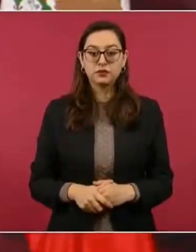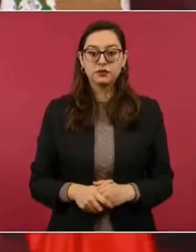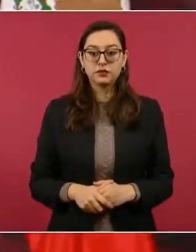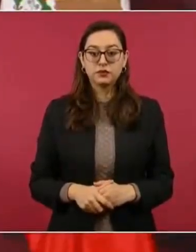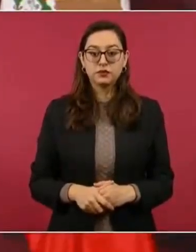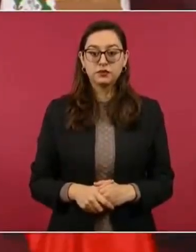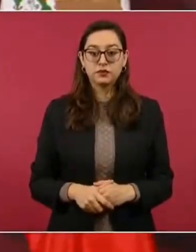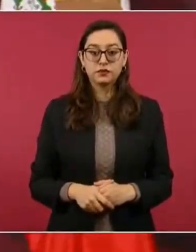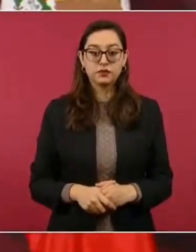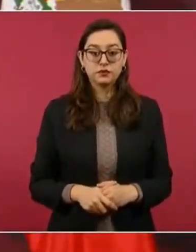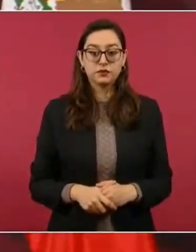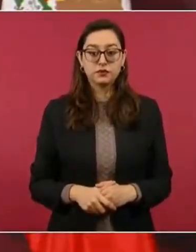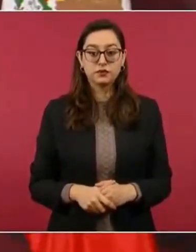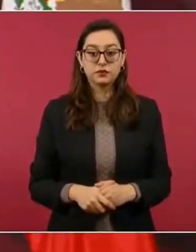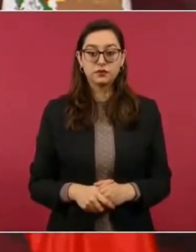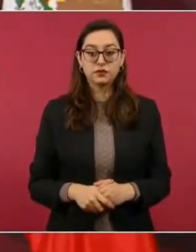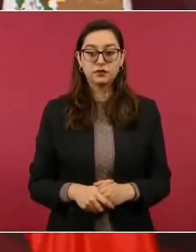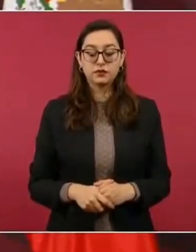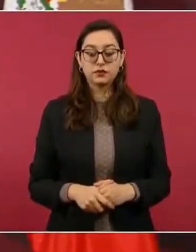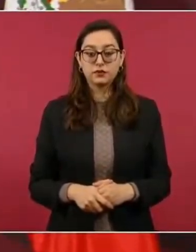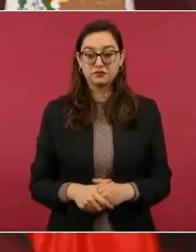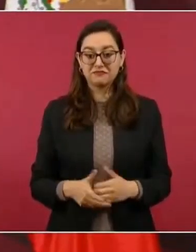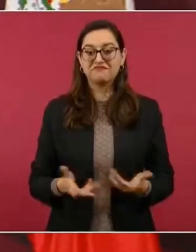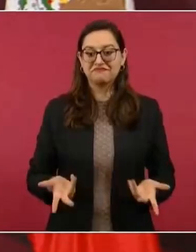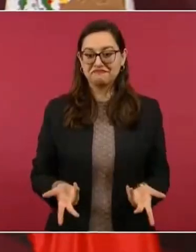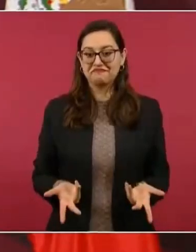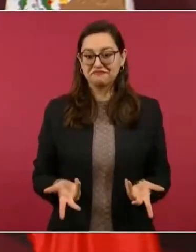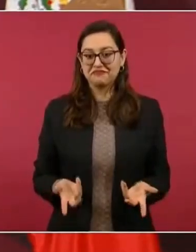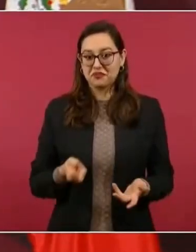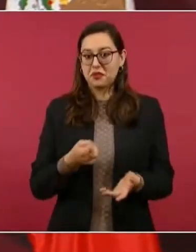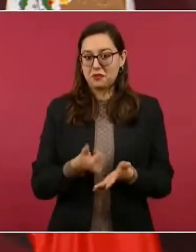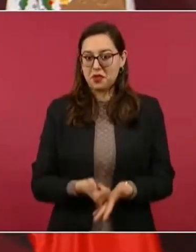me ayuda para saber quién es quién.